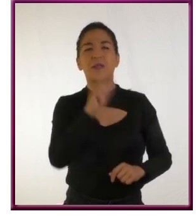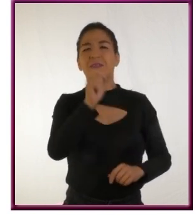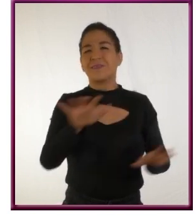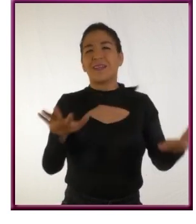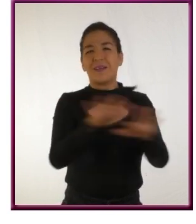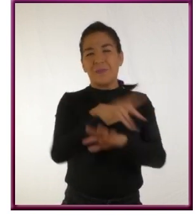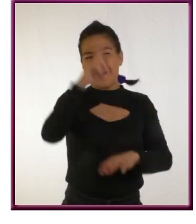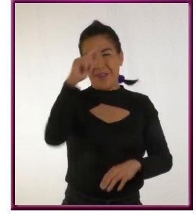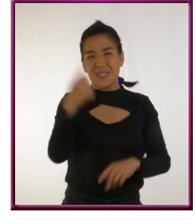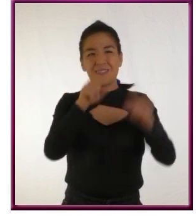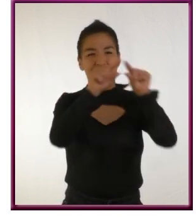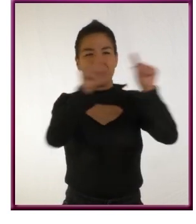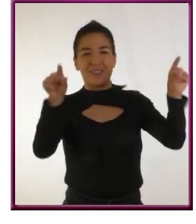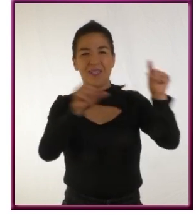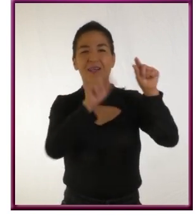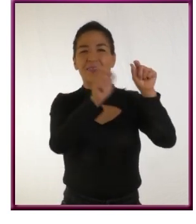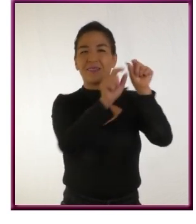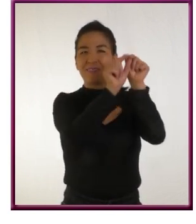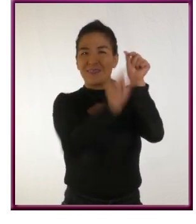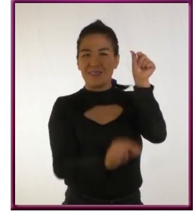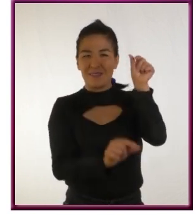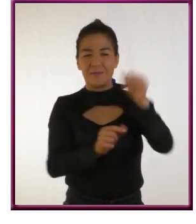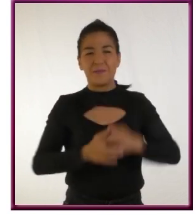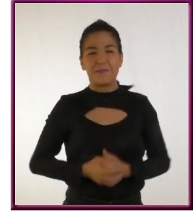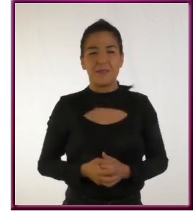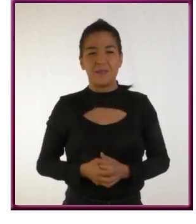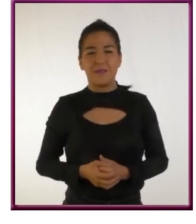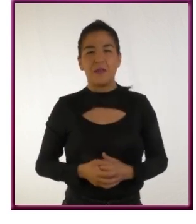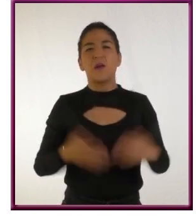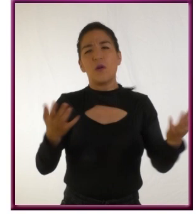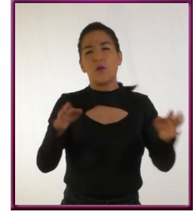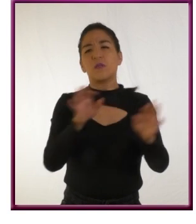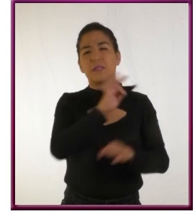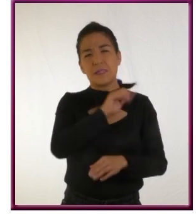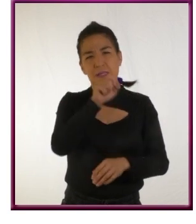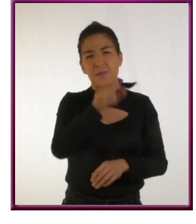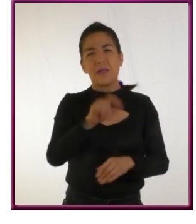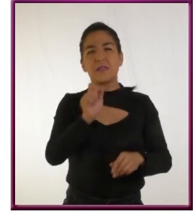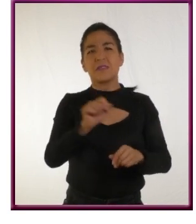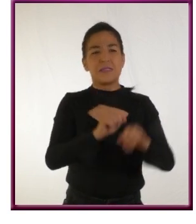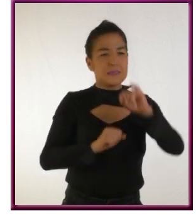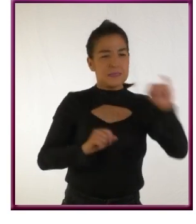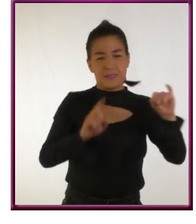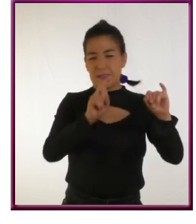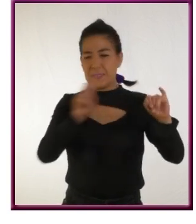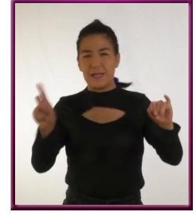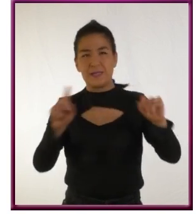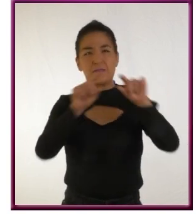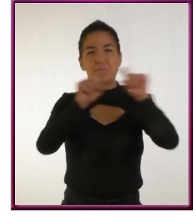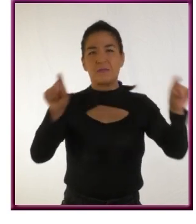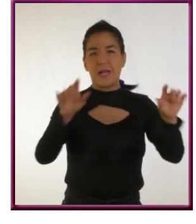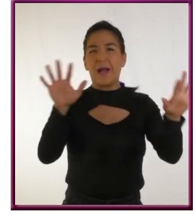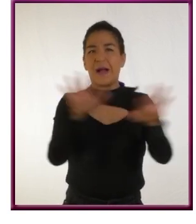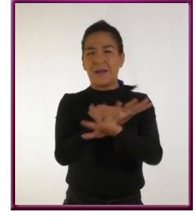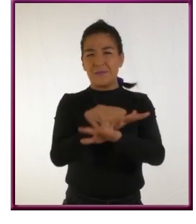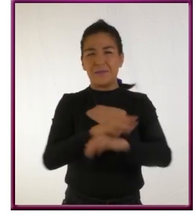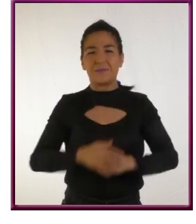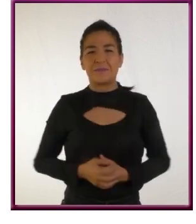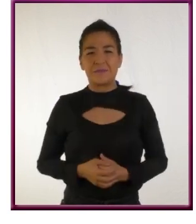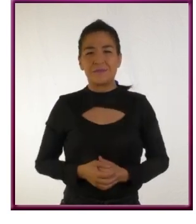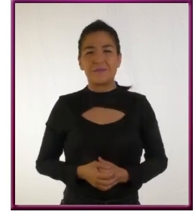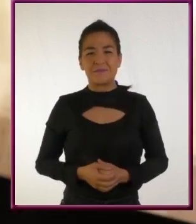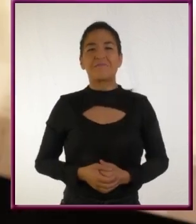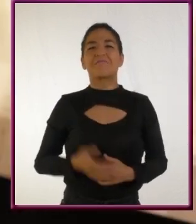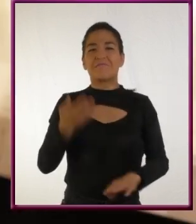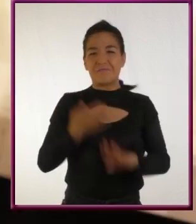renglón de la banda de arriba por el de la banda de abajo, o una columna de la banda de la izquierda por el de la banda de la derecha. Y ahí